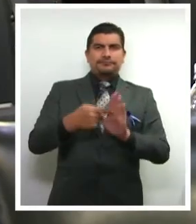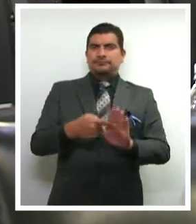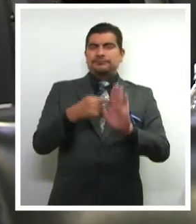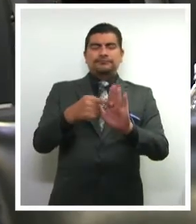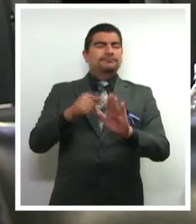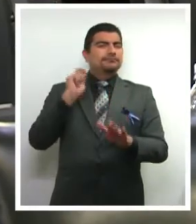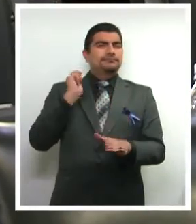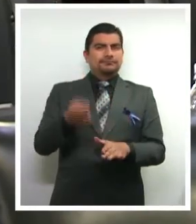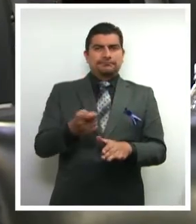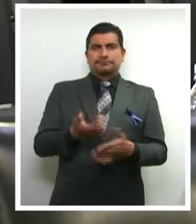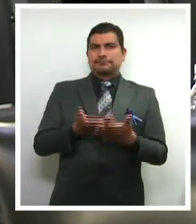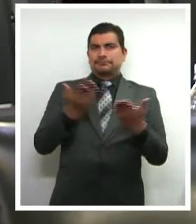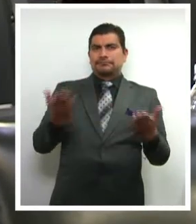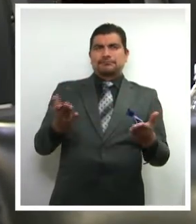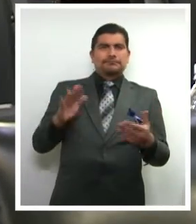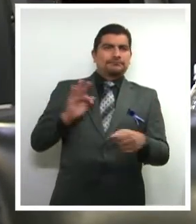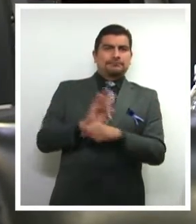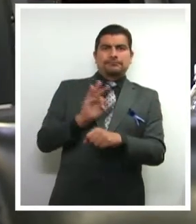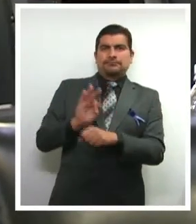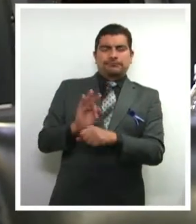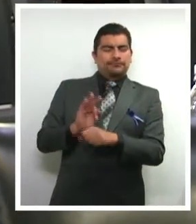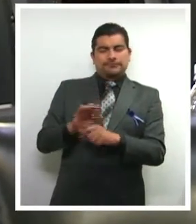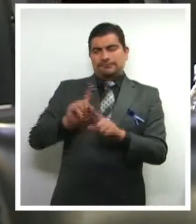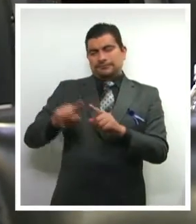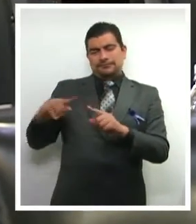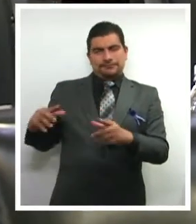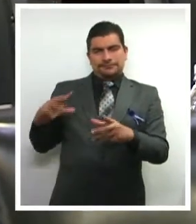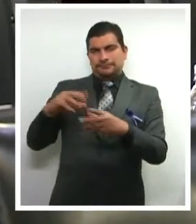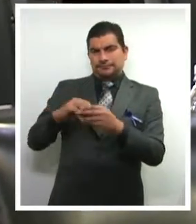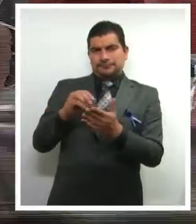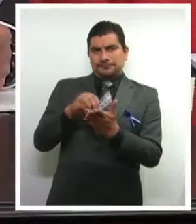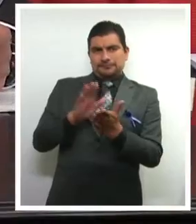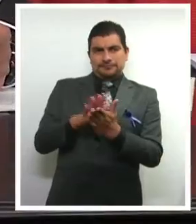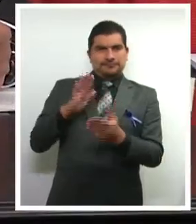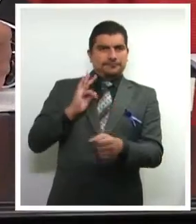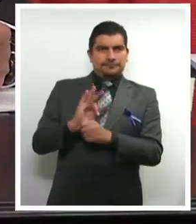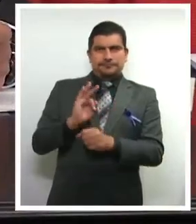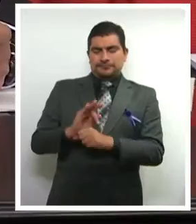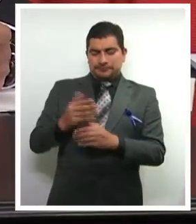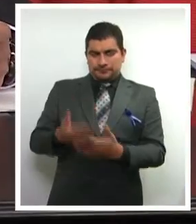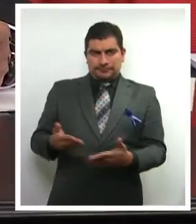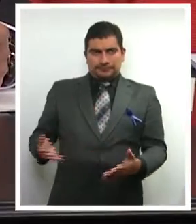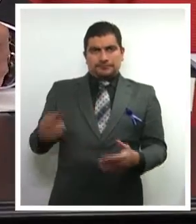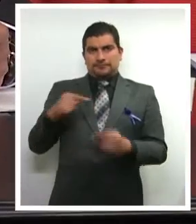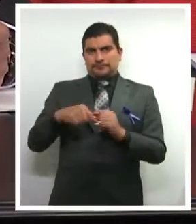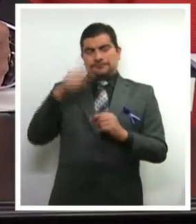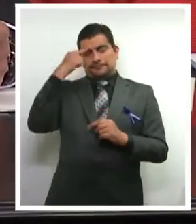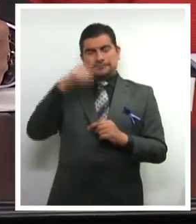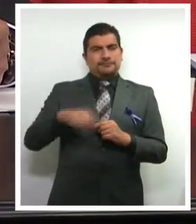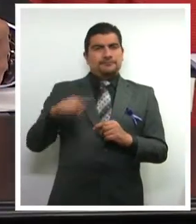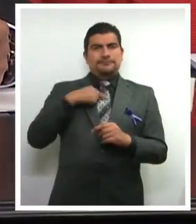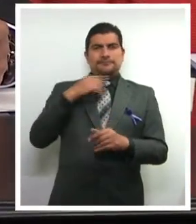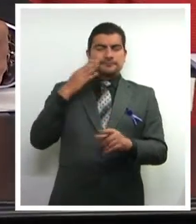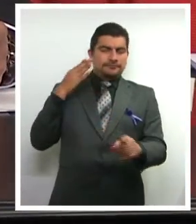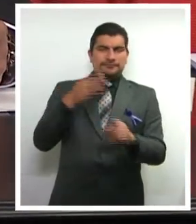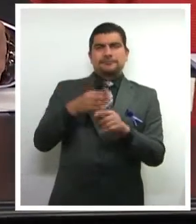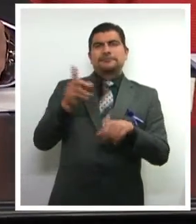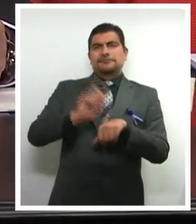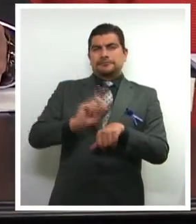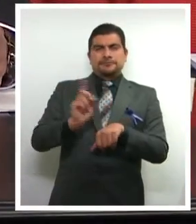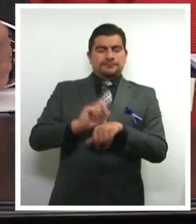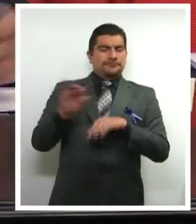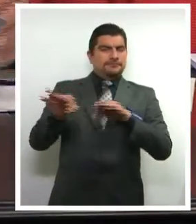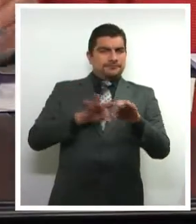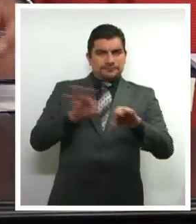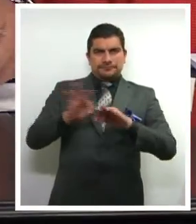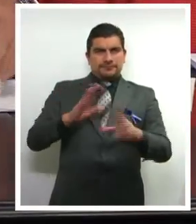luego, la preservación de los archivos y de los documentos que, siendo hoy materia de nuestro trabajo cotidiano,